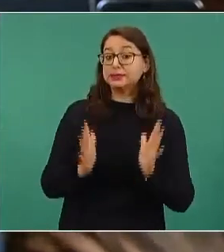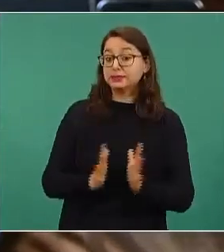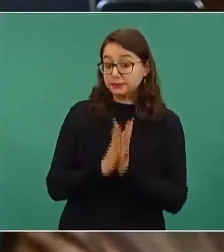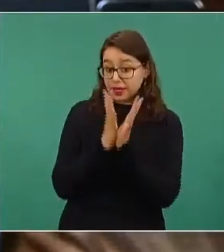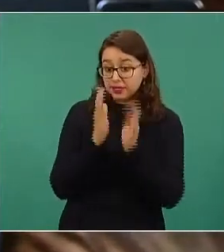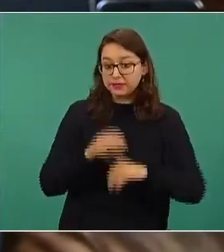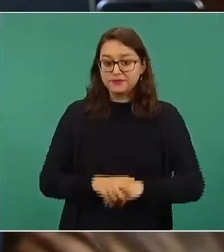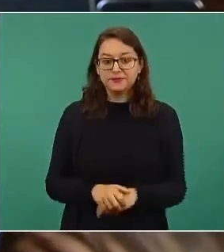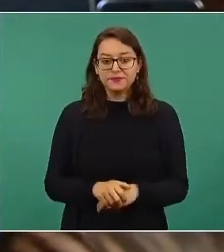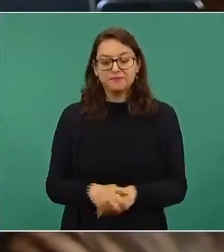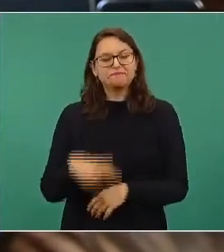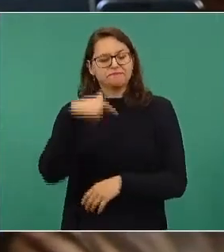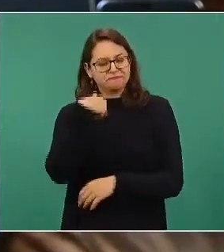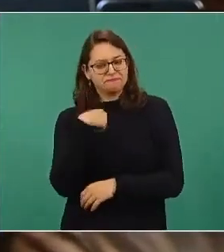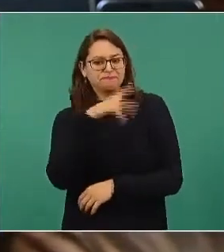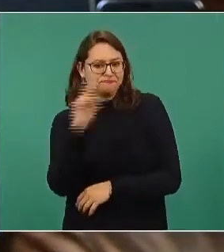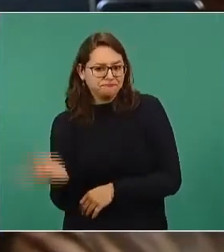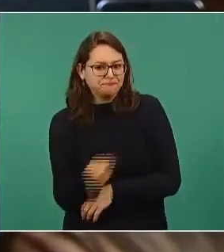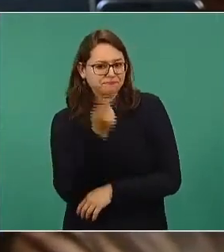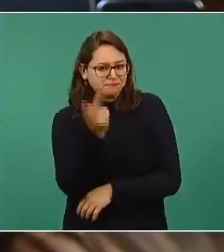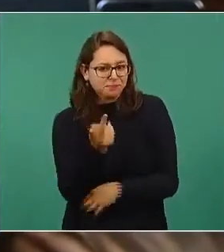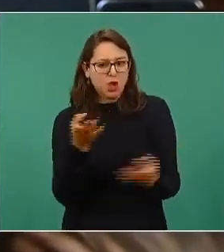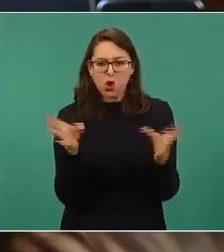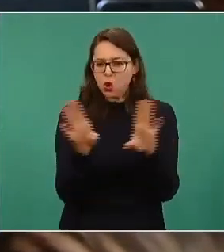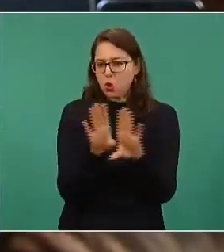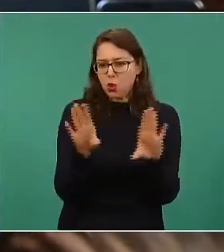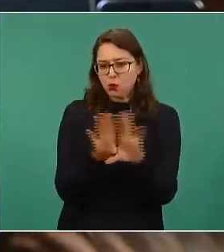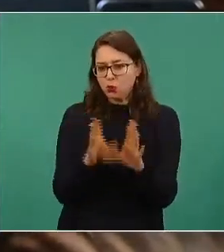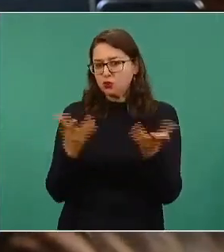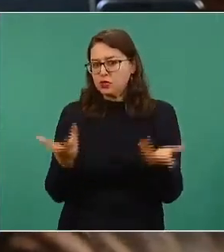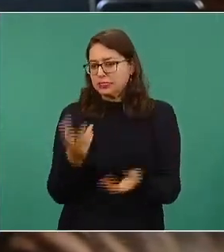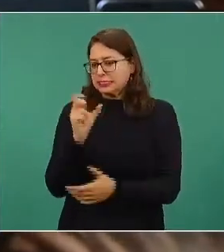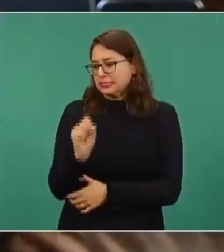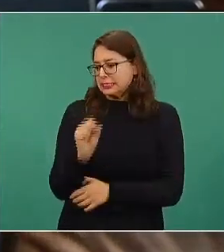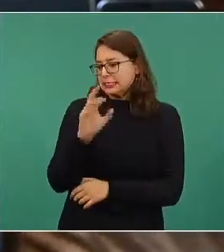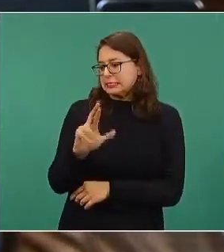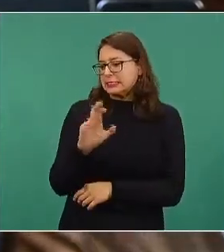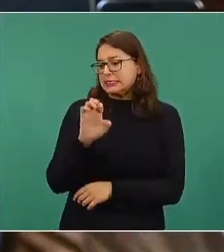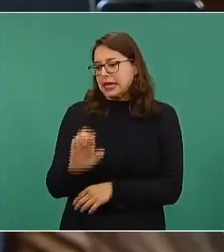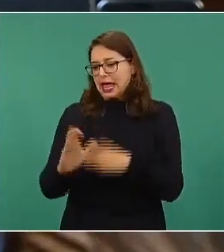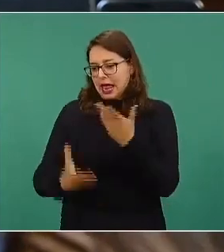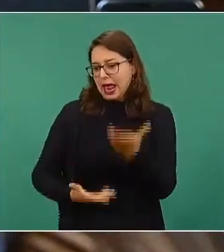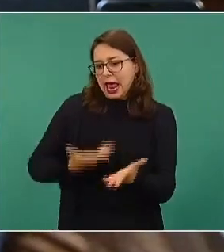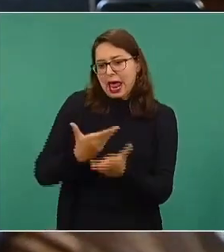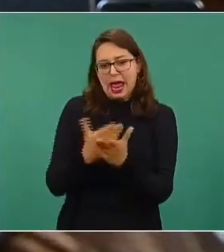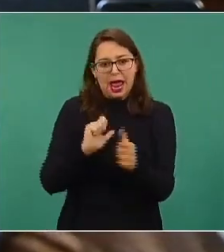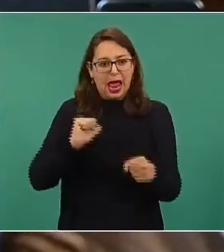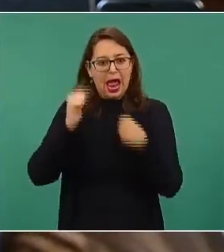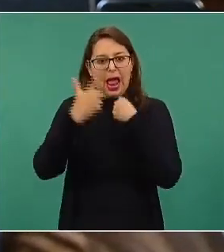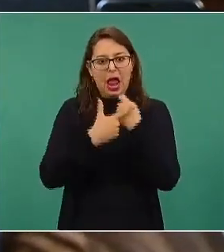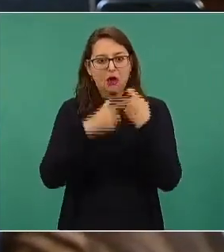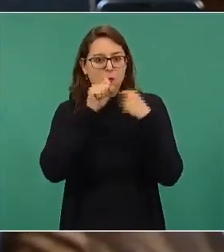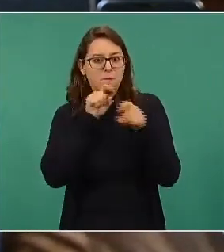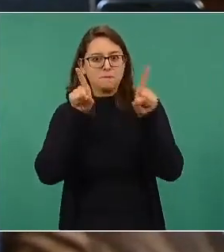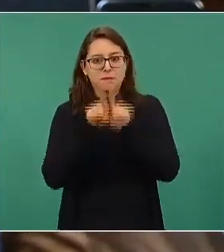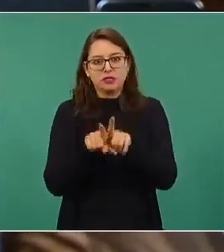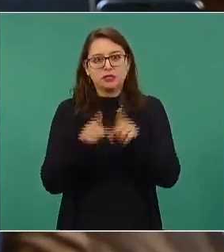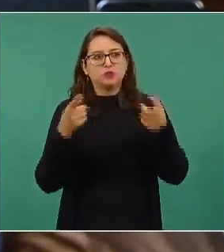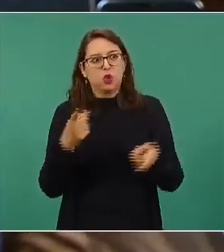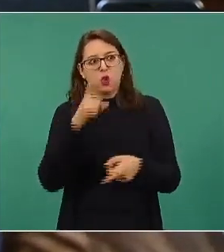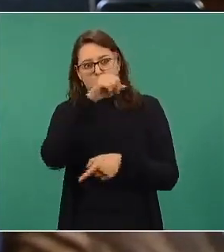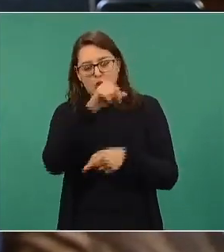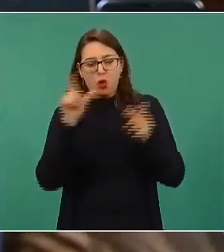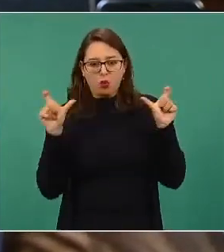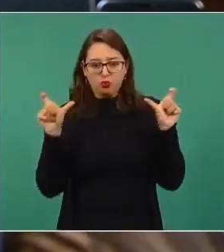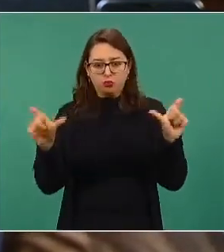mi pregunta sería si se haría alguna iniciativa a través de la Secretaría de Relaciones Exteriores y en los consulados para